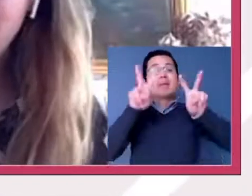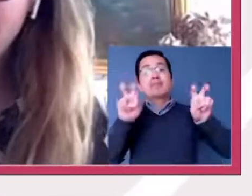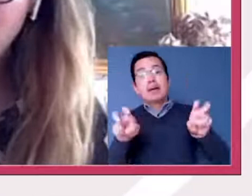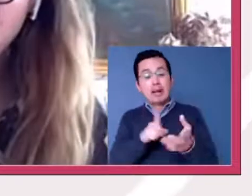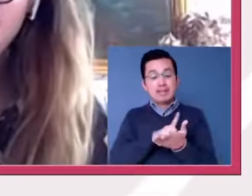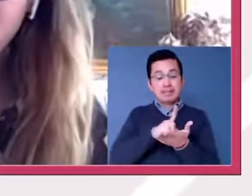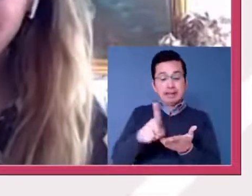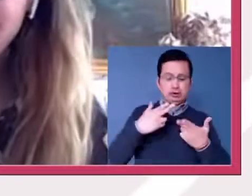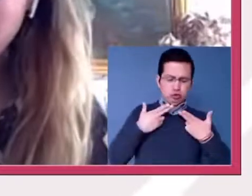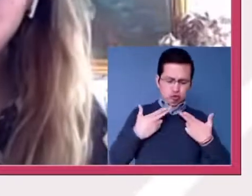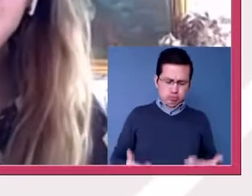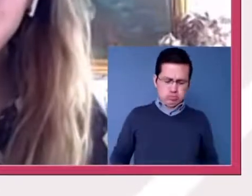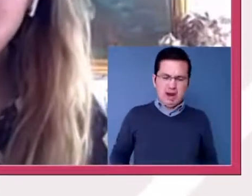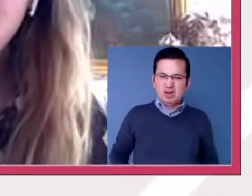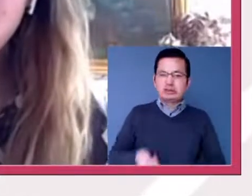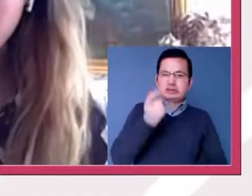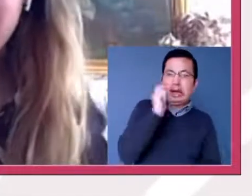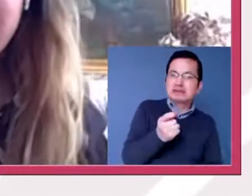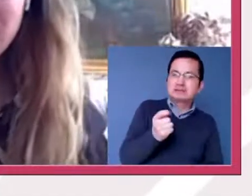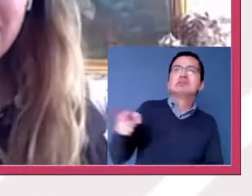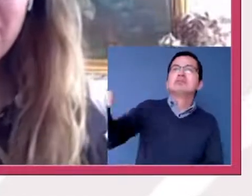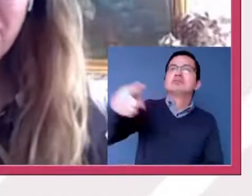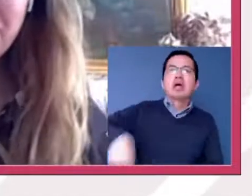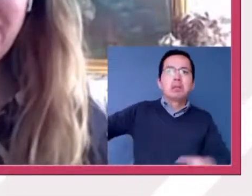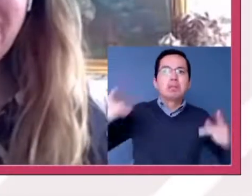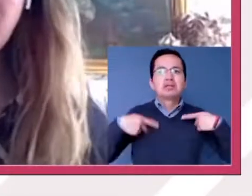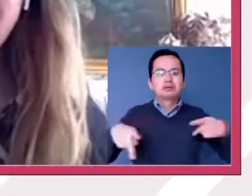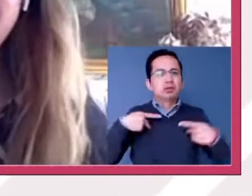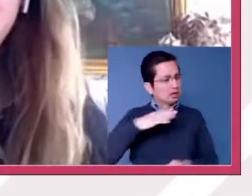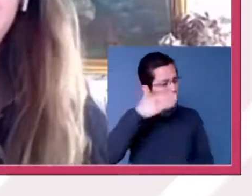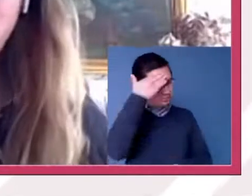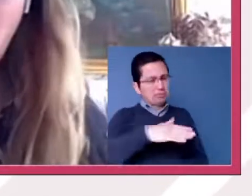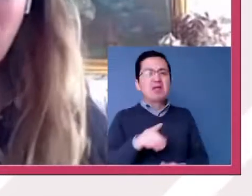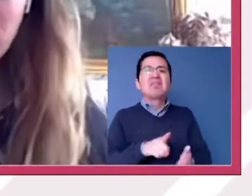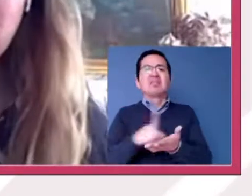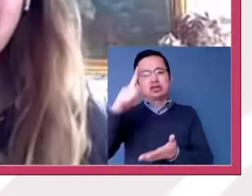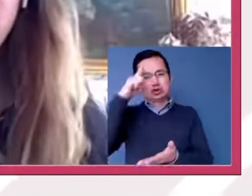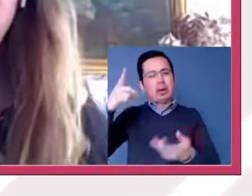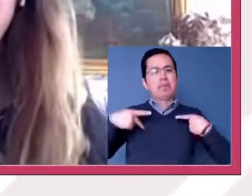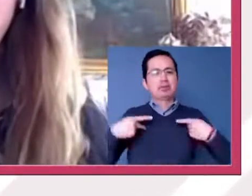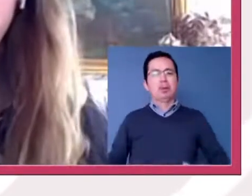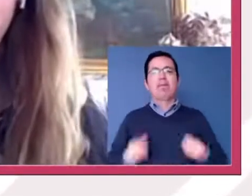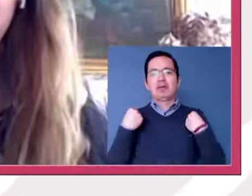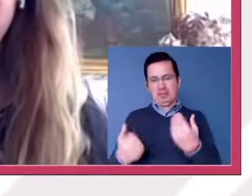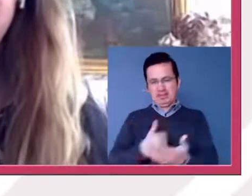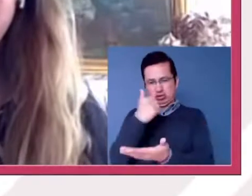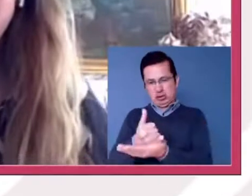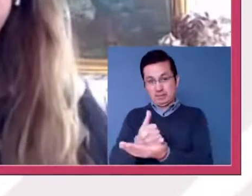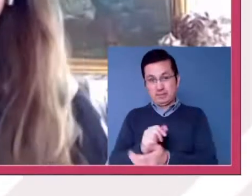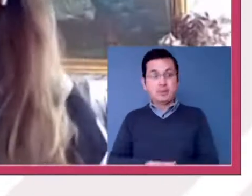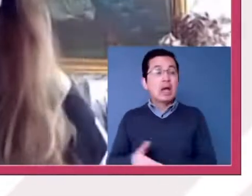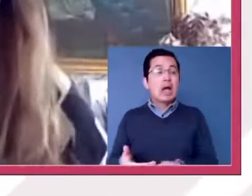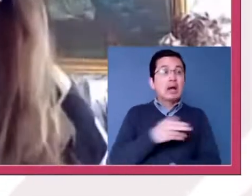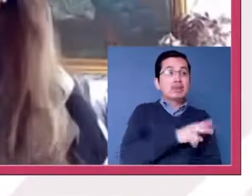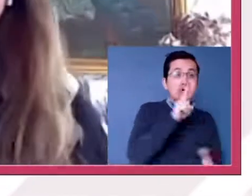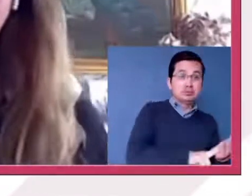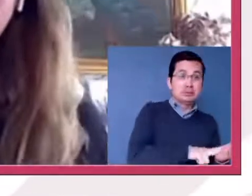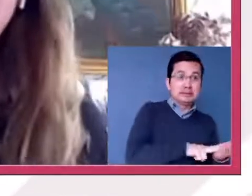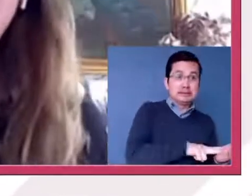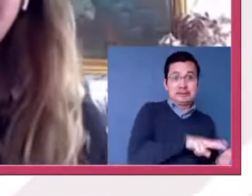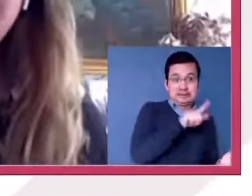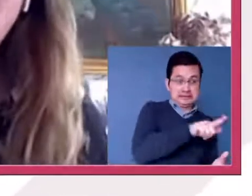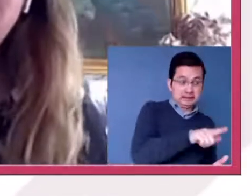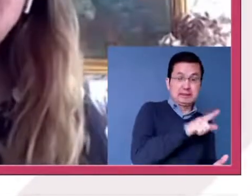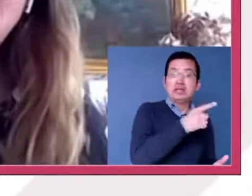los ciudadanos, ¿no? Del 10.5 en 2013 al 22.4 en 2021. Y yo creo que